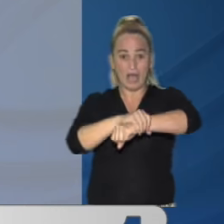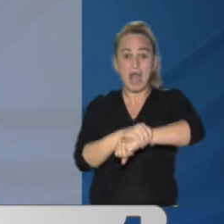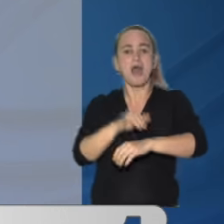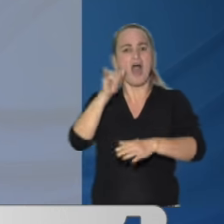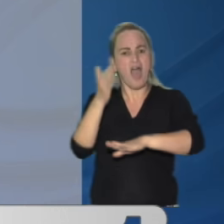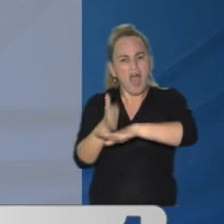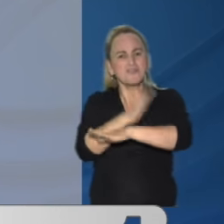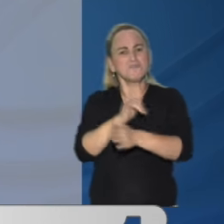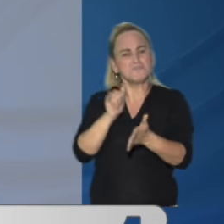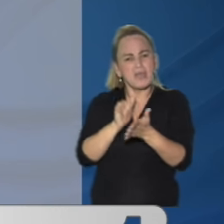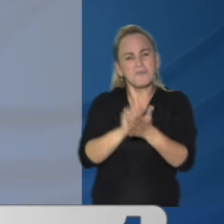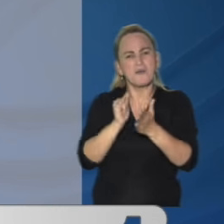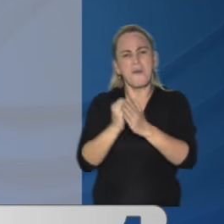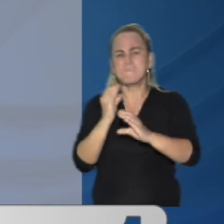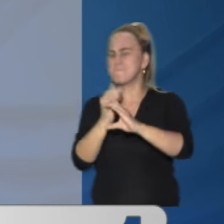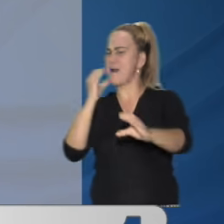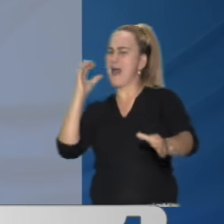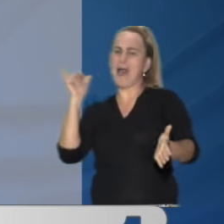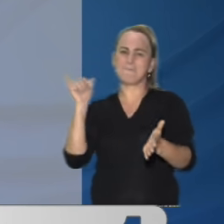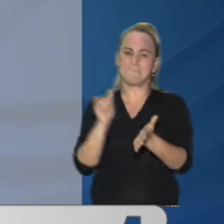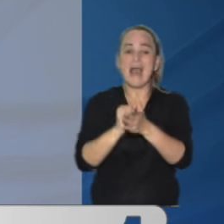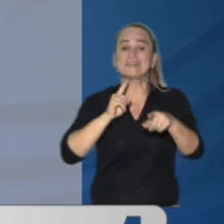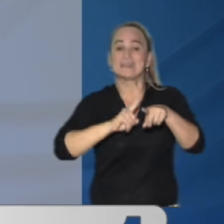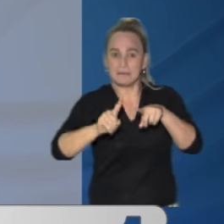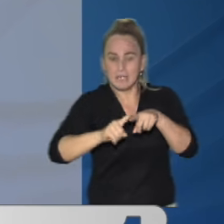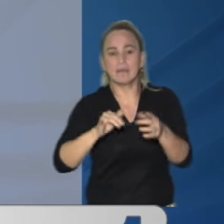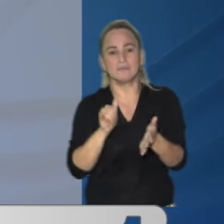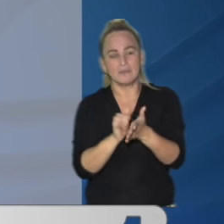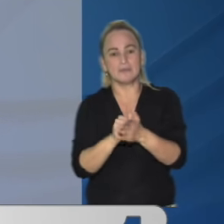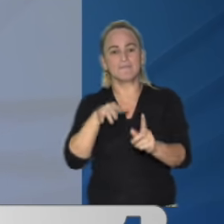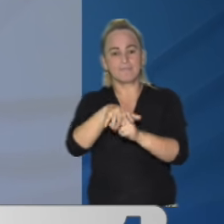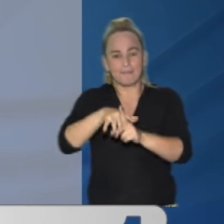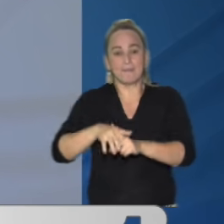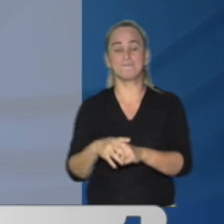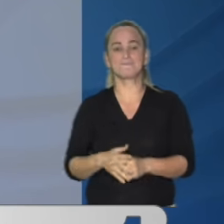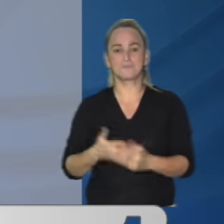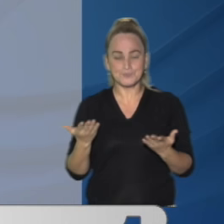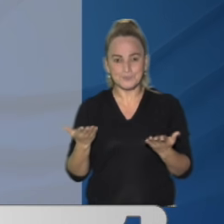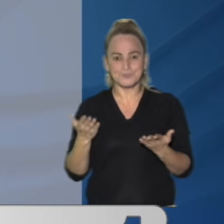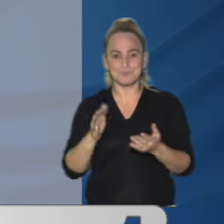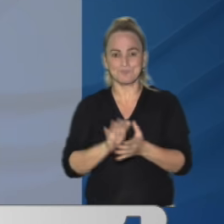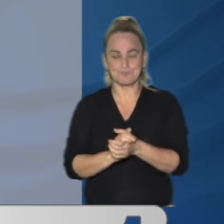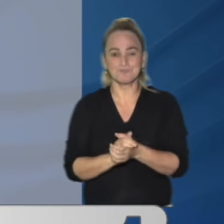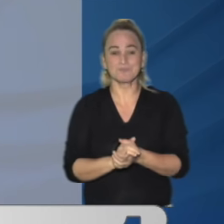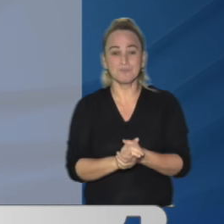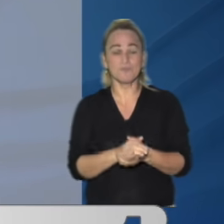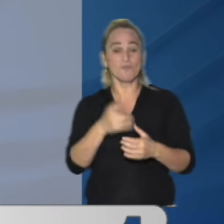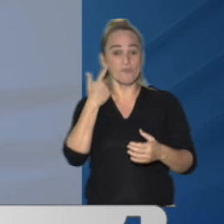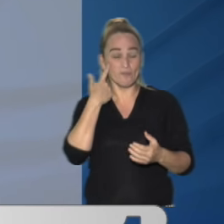que protagonizaron el ataque al bus de Transmilenio. Las personas que se presentaron